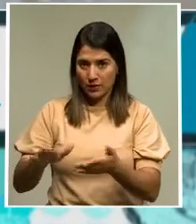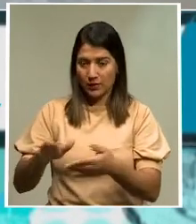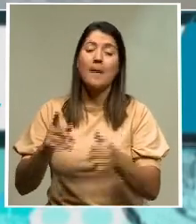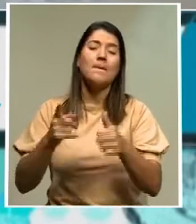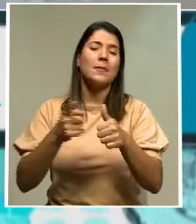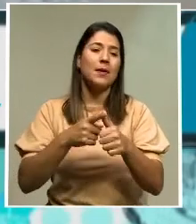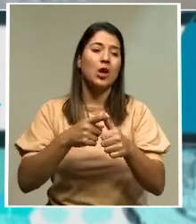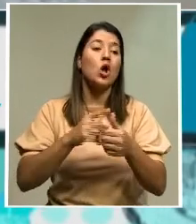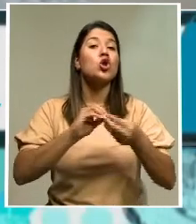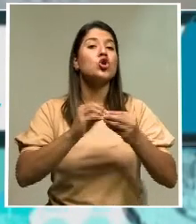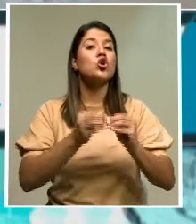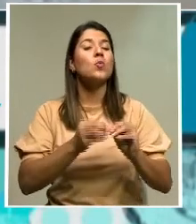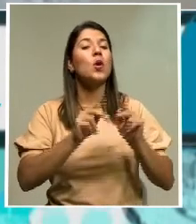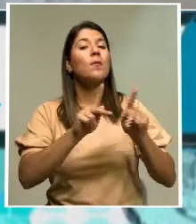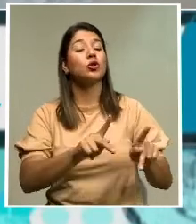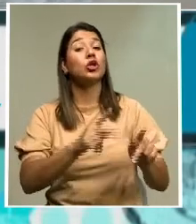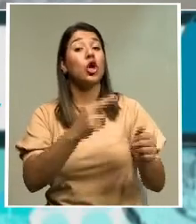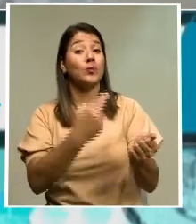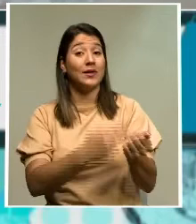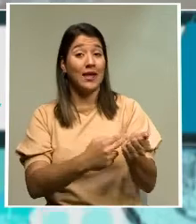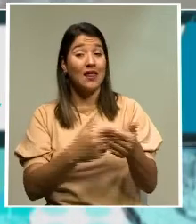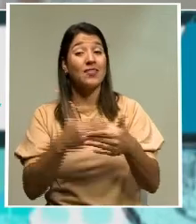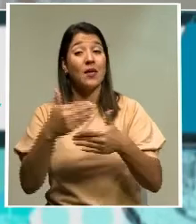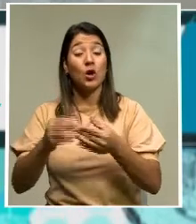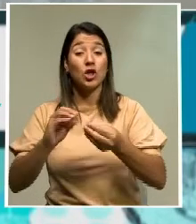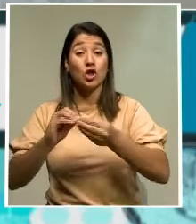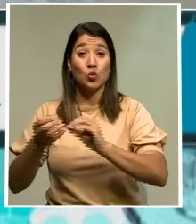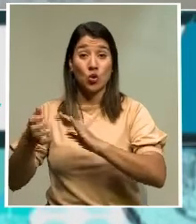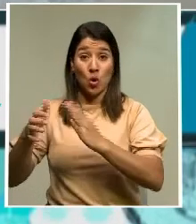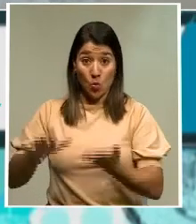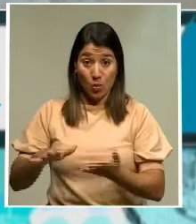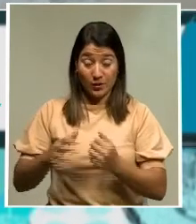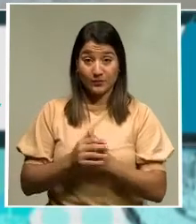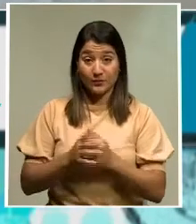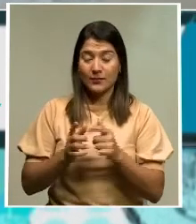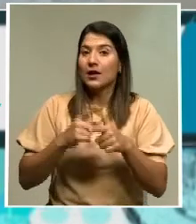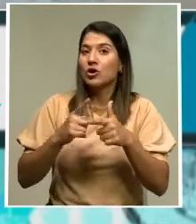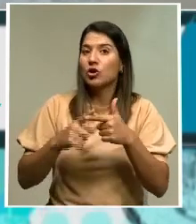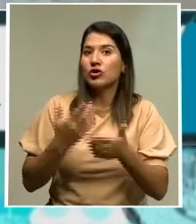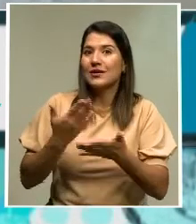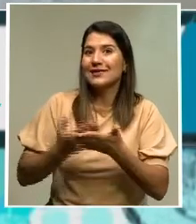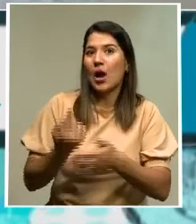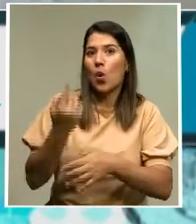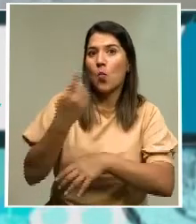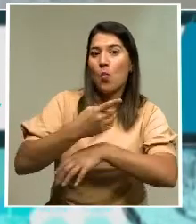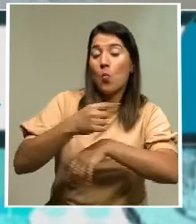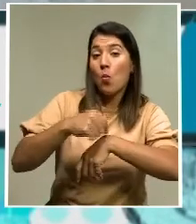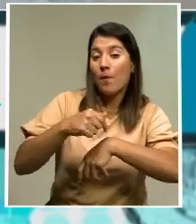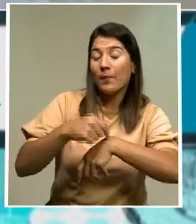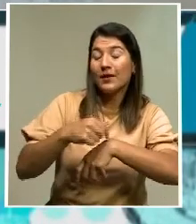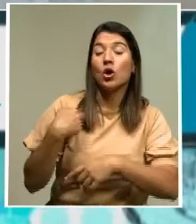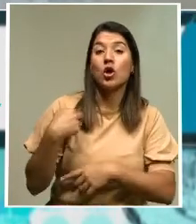en el número de muertos. Entonces llega un momento donde definitivamente hay que entrar